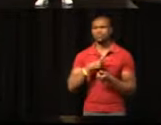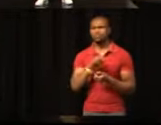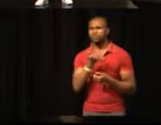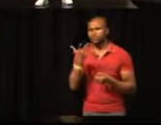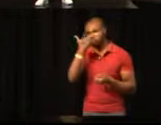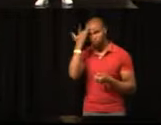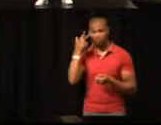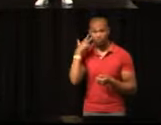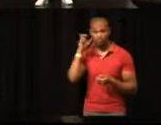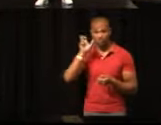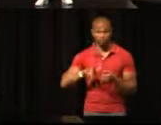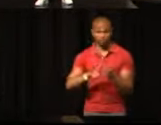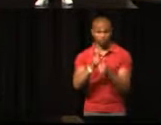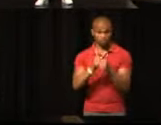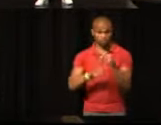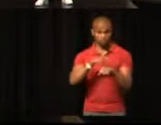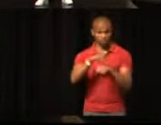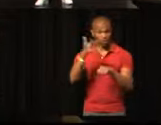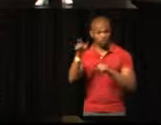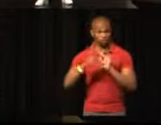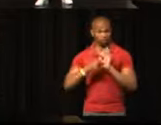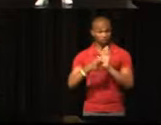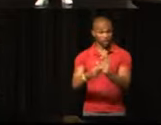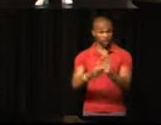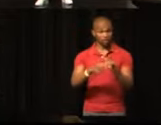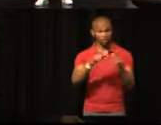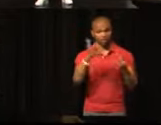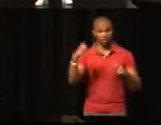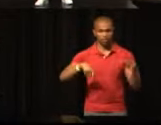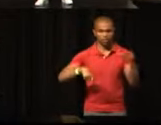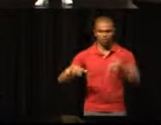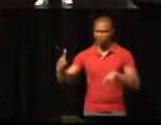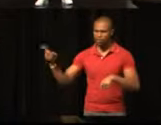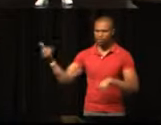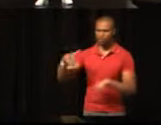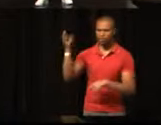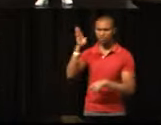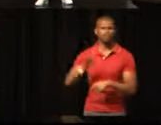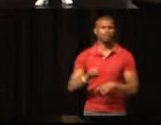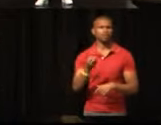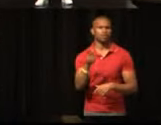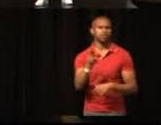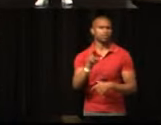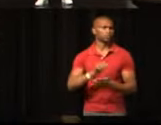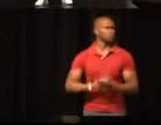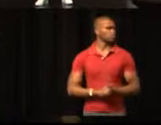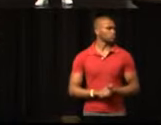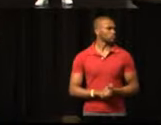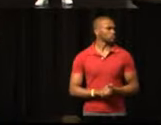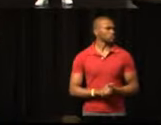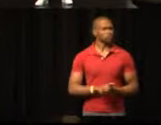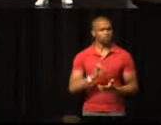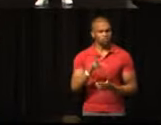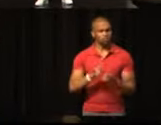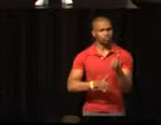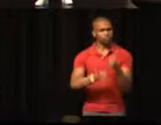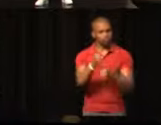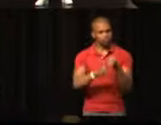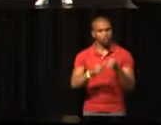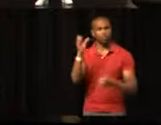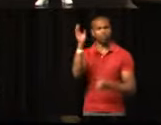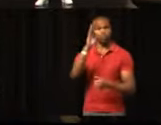como tenemos conocimiento por fútbol internacional, a nuestras selecciones de que viene a Brasil, o vas a hacer una cobertura